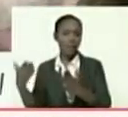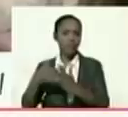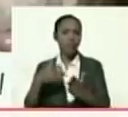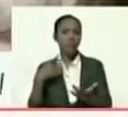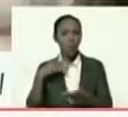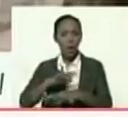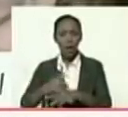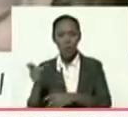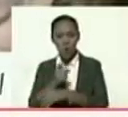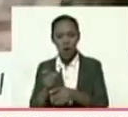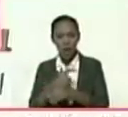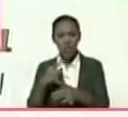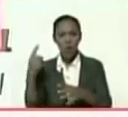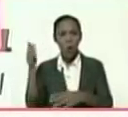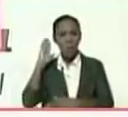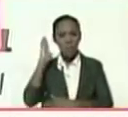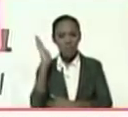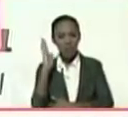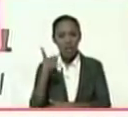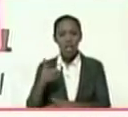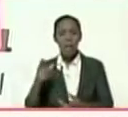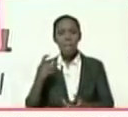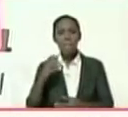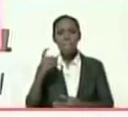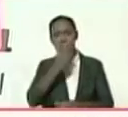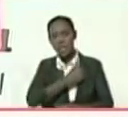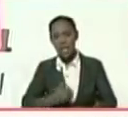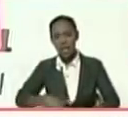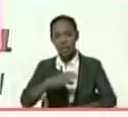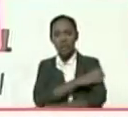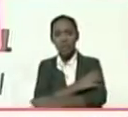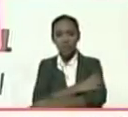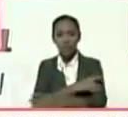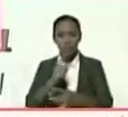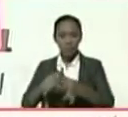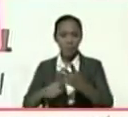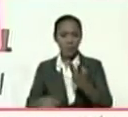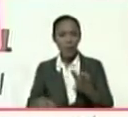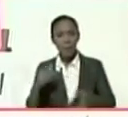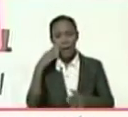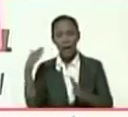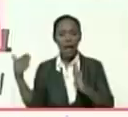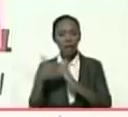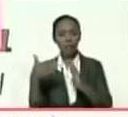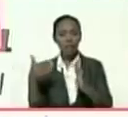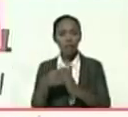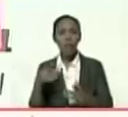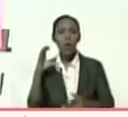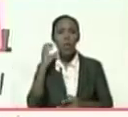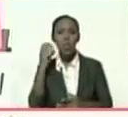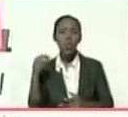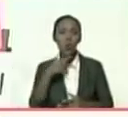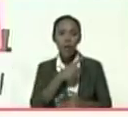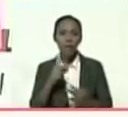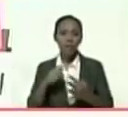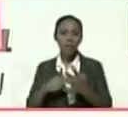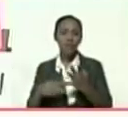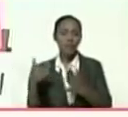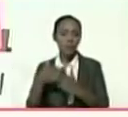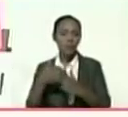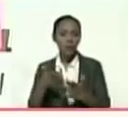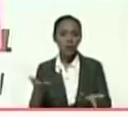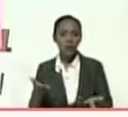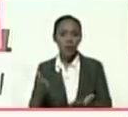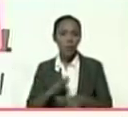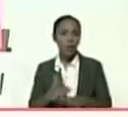como Uribe, como Santos, como Duque, como Macri, para atacarla, como Bolsonaro para atacarlo, y